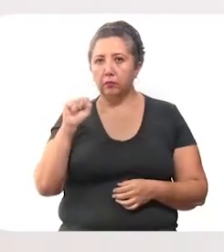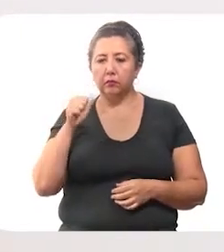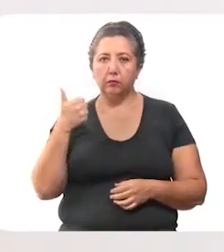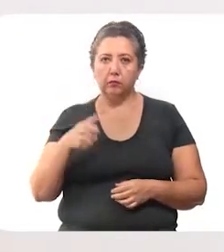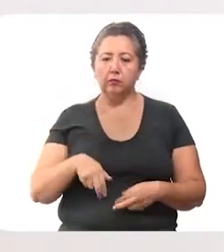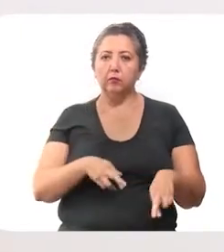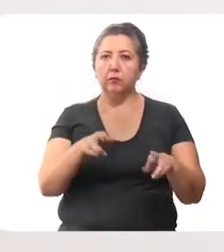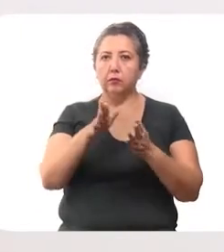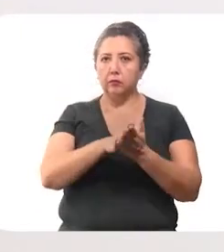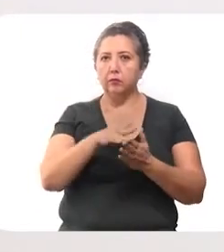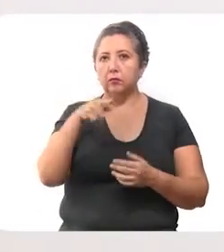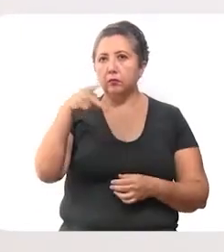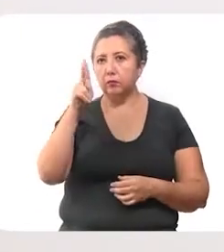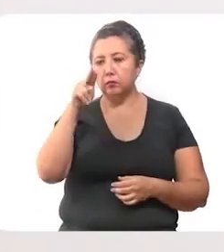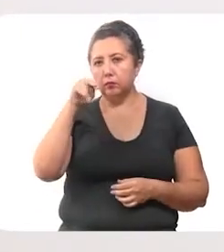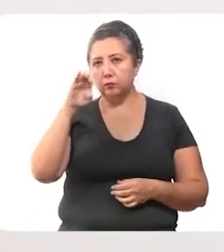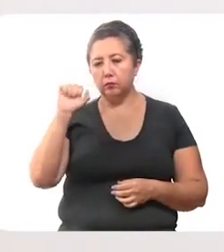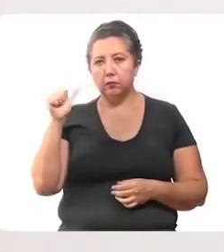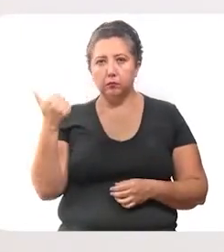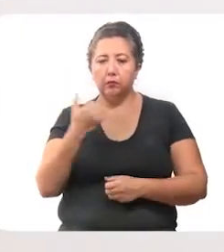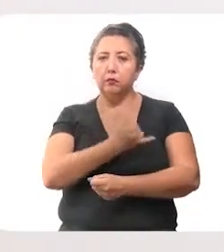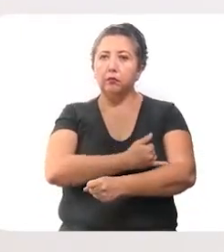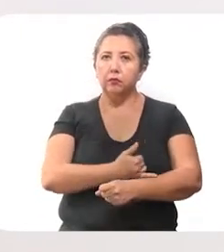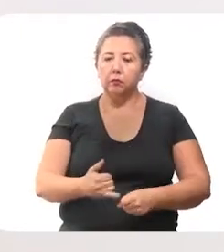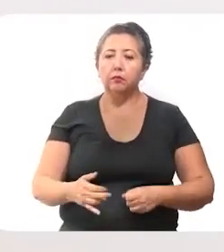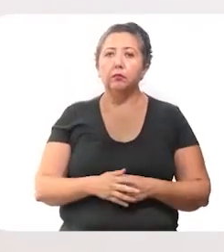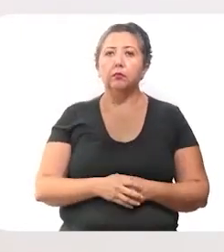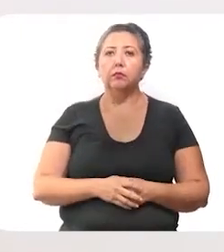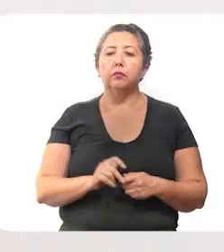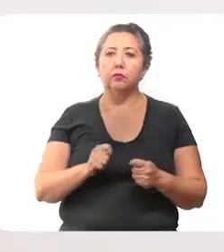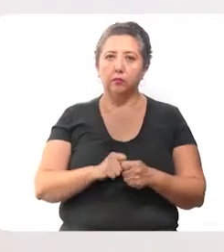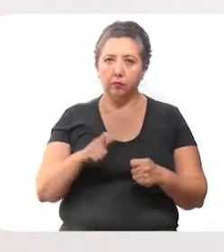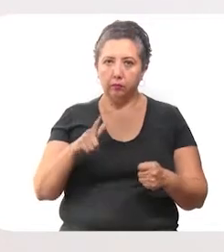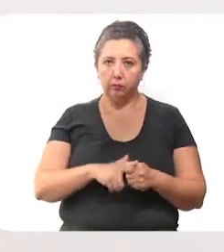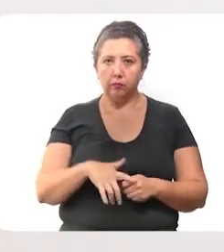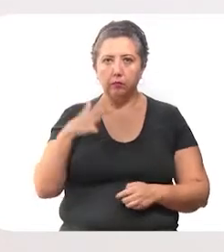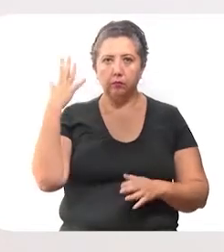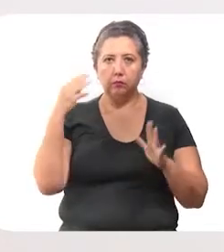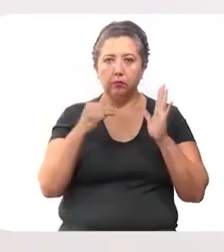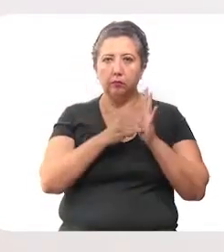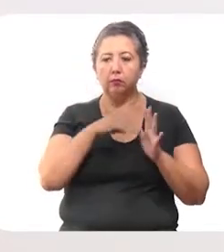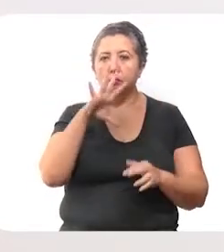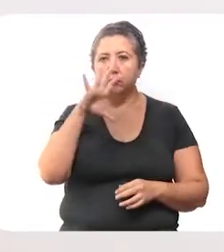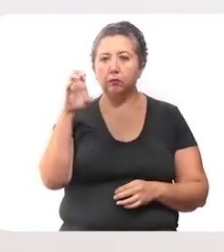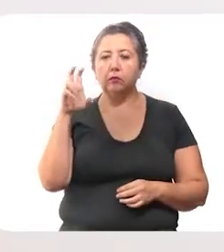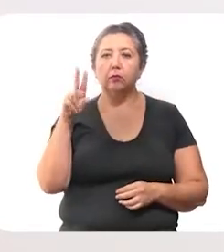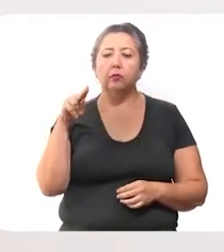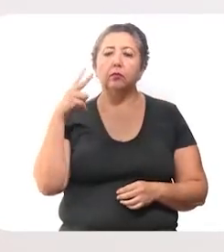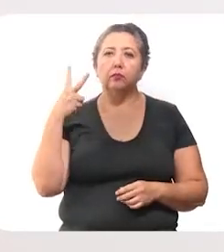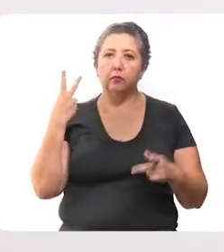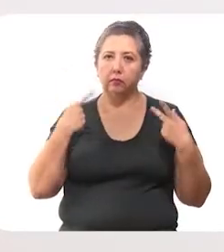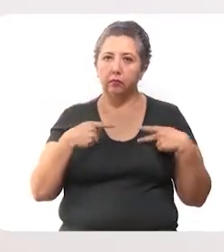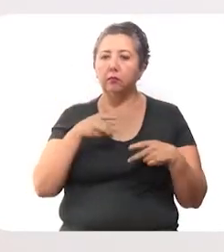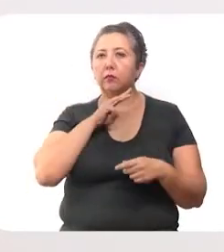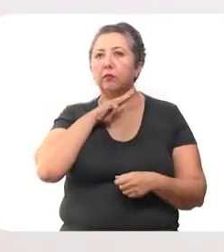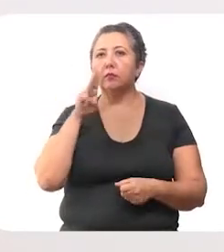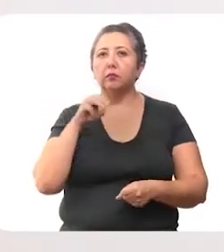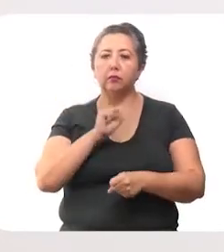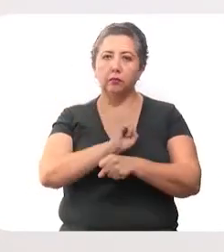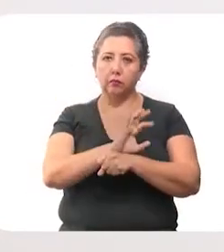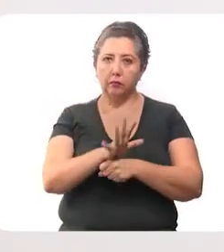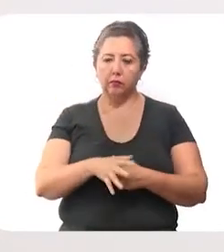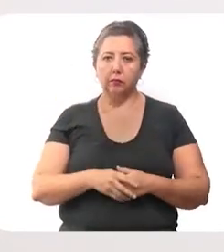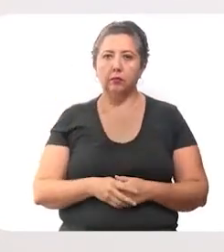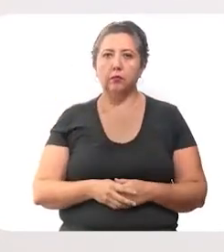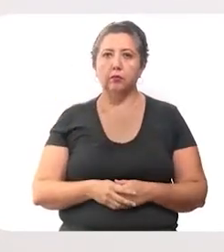en Río Lagartos, 1 en Quinchil y 1 en Izamal. En total, son 5.582 las personas fallecidas a causa